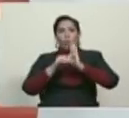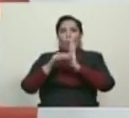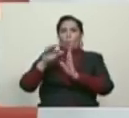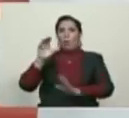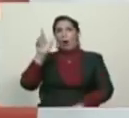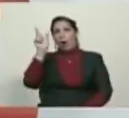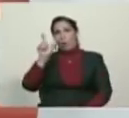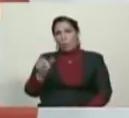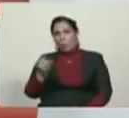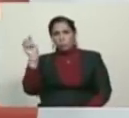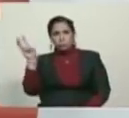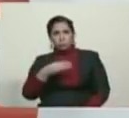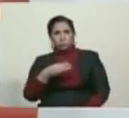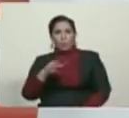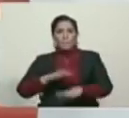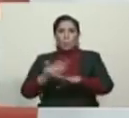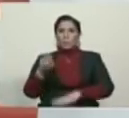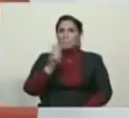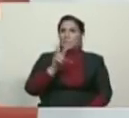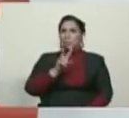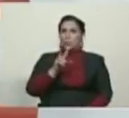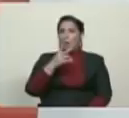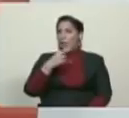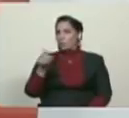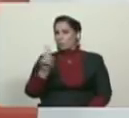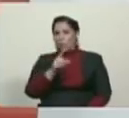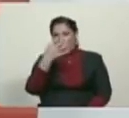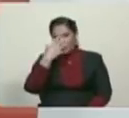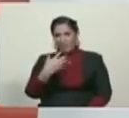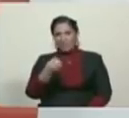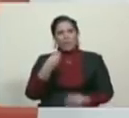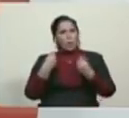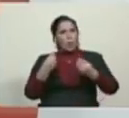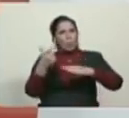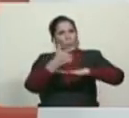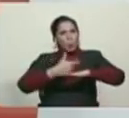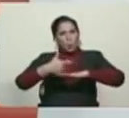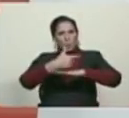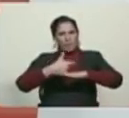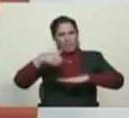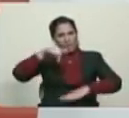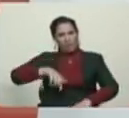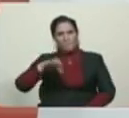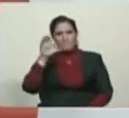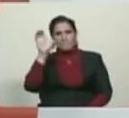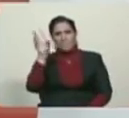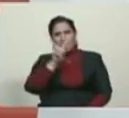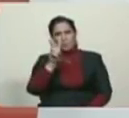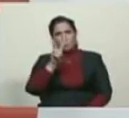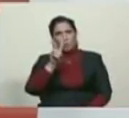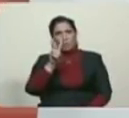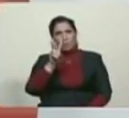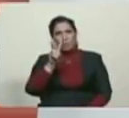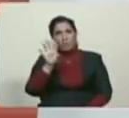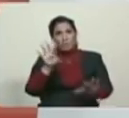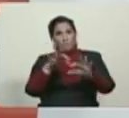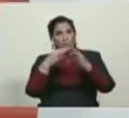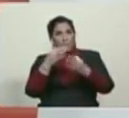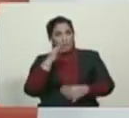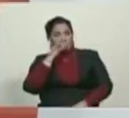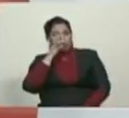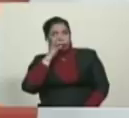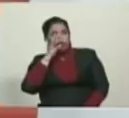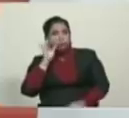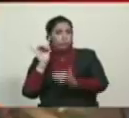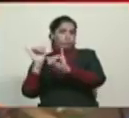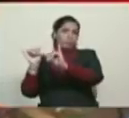Venezuela no entendían cómo gobernar esa parte de Venezuela. Las familias más encumbradas, que son los